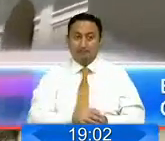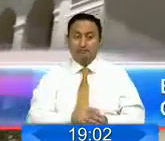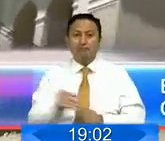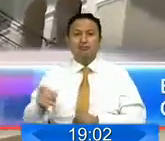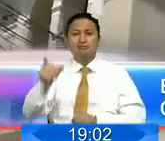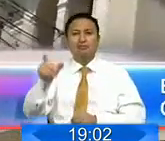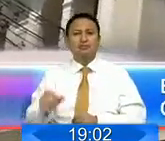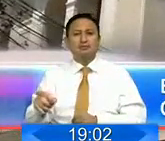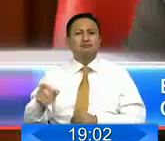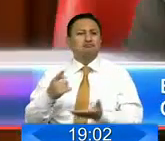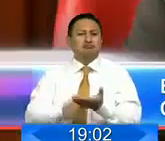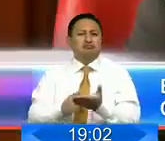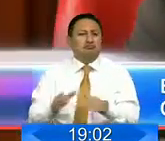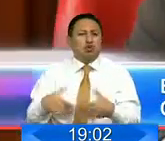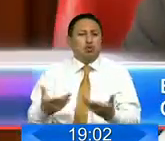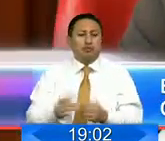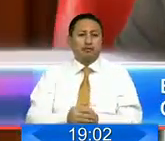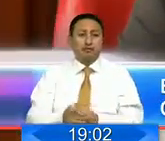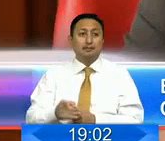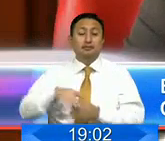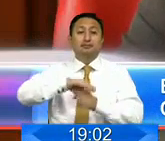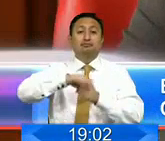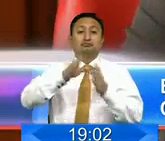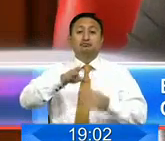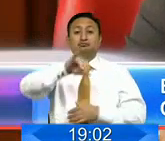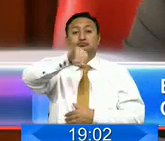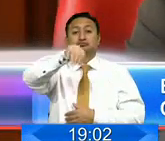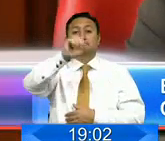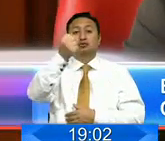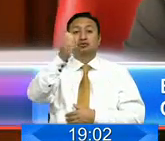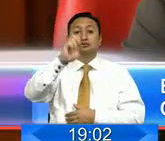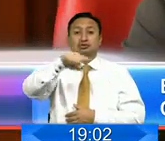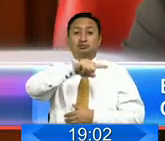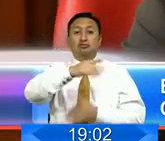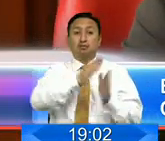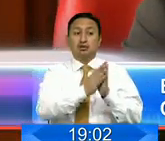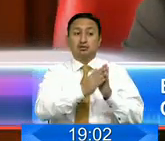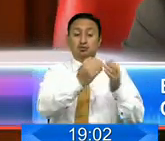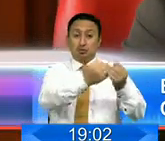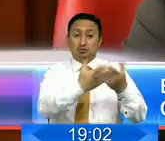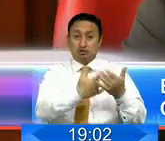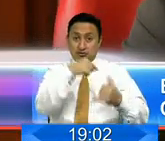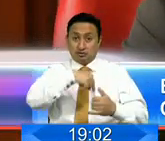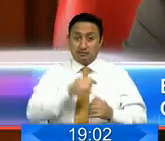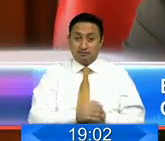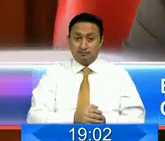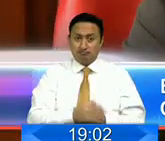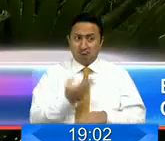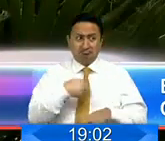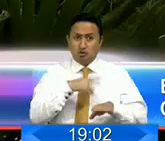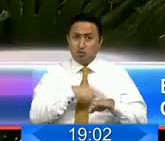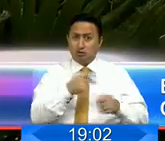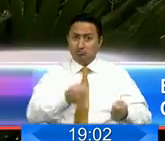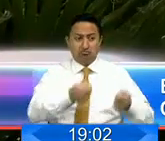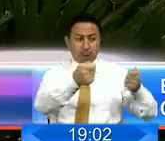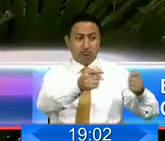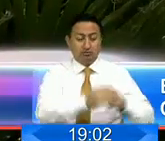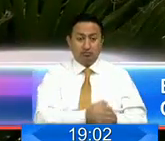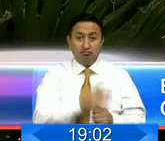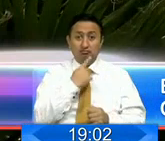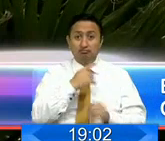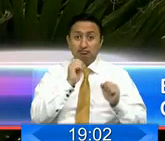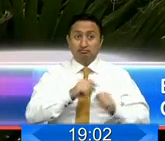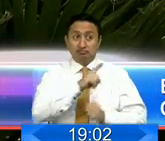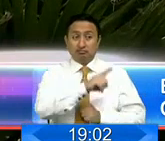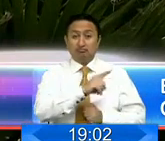situación de Vini. Esta mañana el canciller José Valencia dijo que este tipo de pedidos de información en el actual contexto es normal y aseguró que se entregará